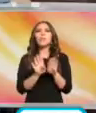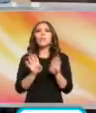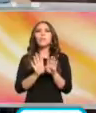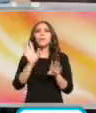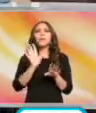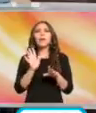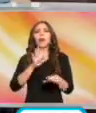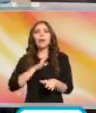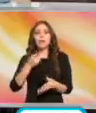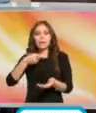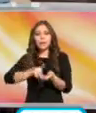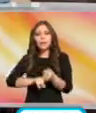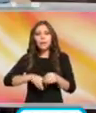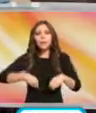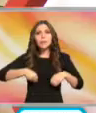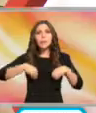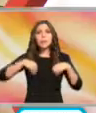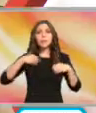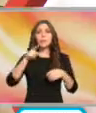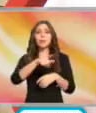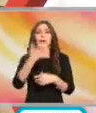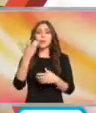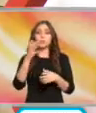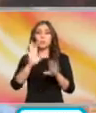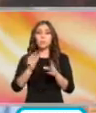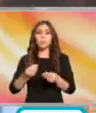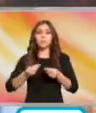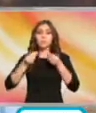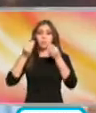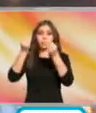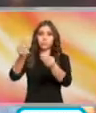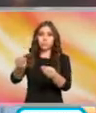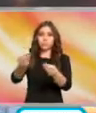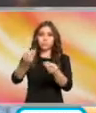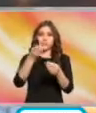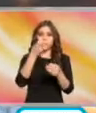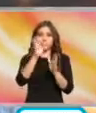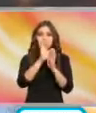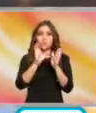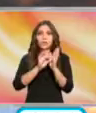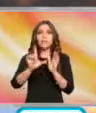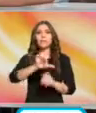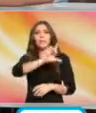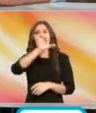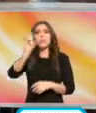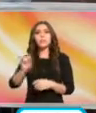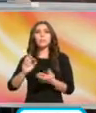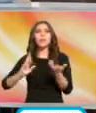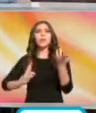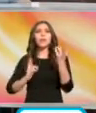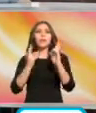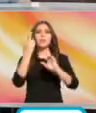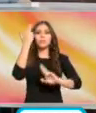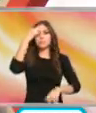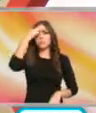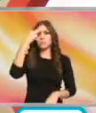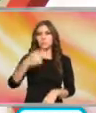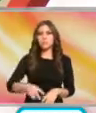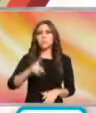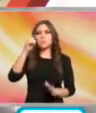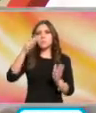promulgó después de una crisis nacional, después de la Revolución? Sí, 1910, la Revolución.